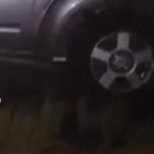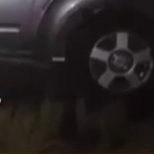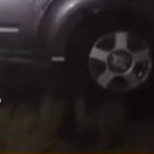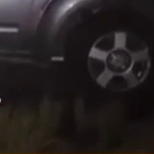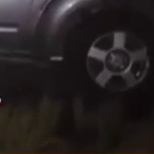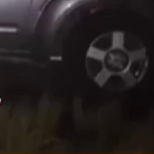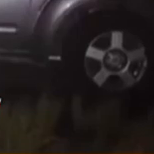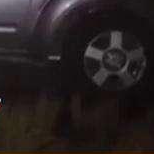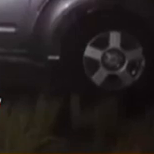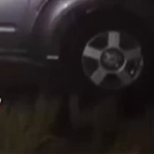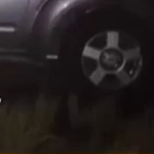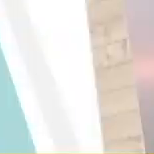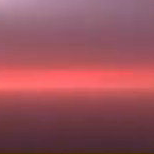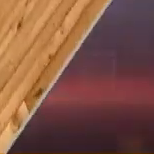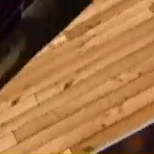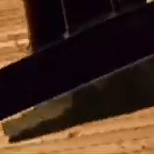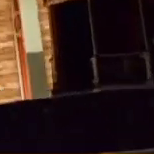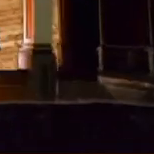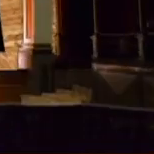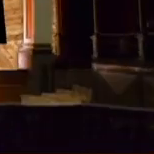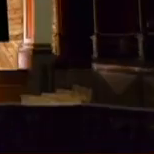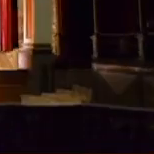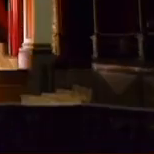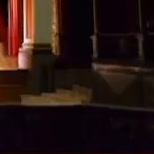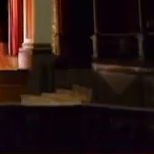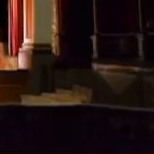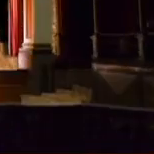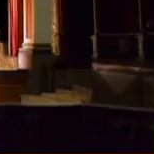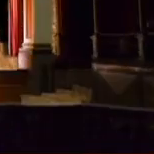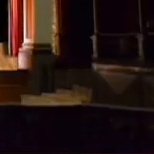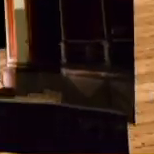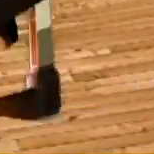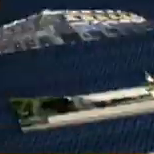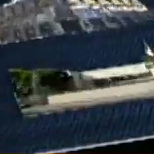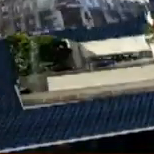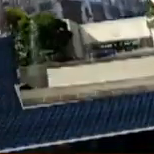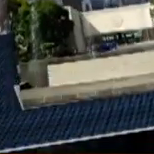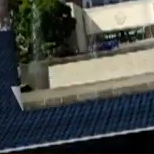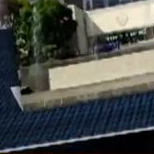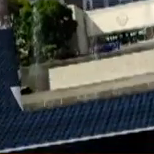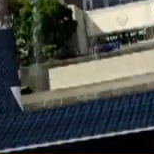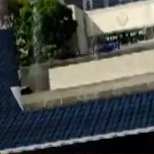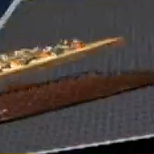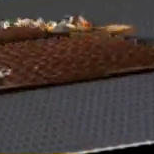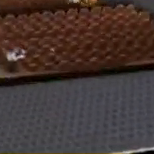la muerte.